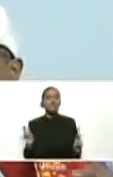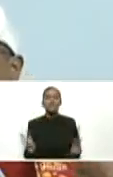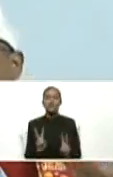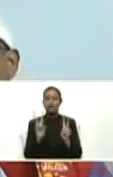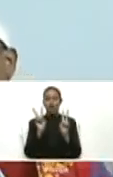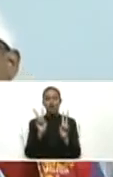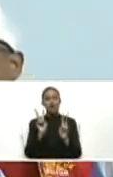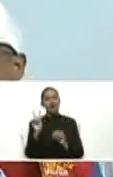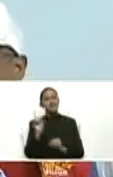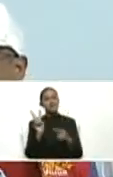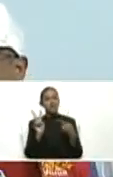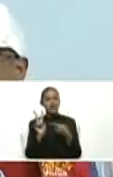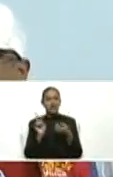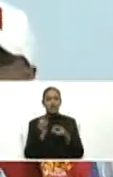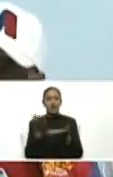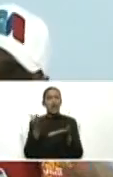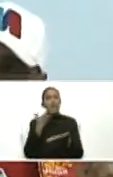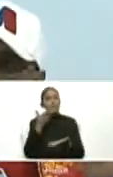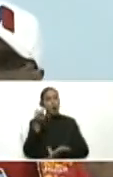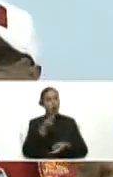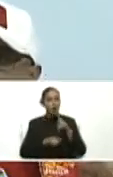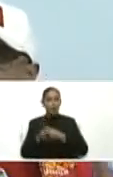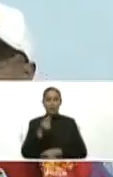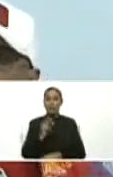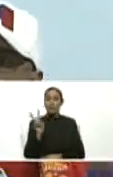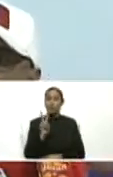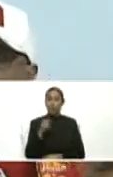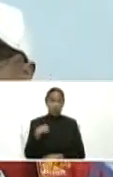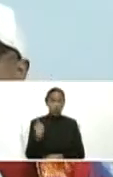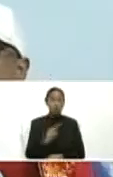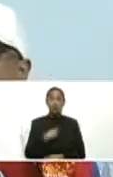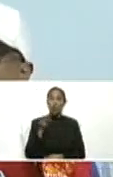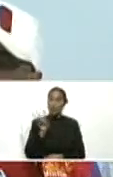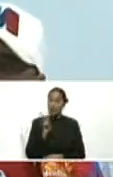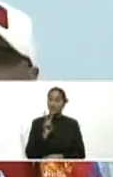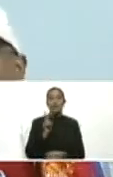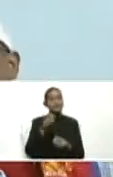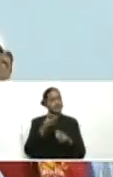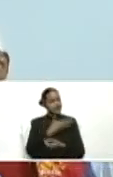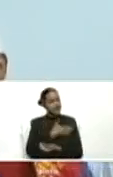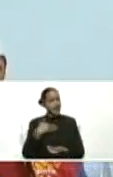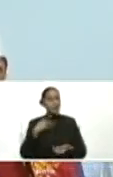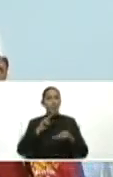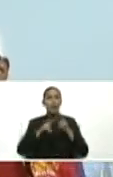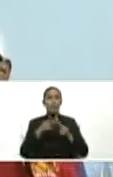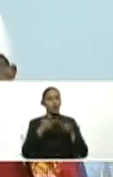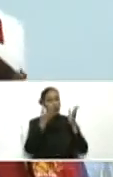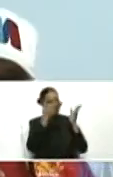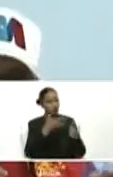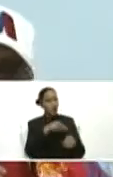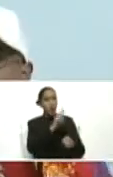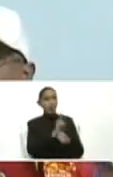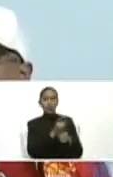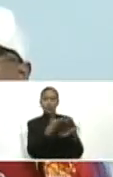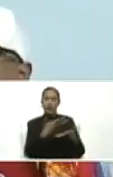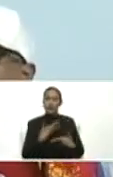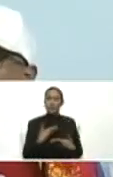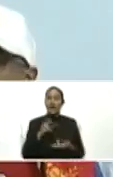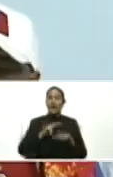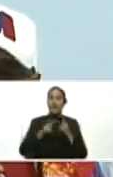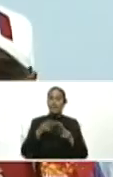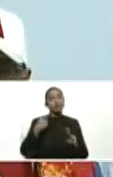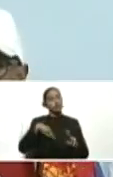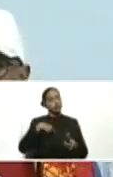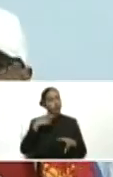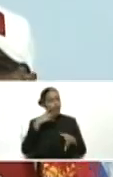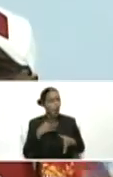y tendremos la mejor economía para Venezuela. Nosotros como venezolanos nos merecemos la paz y usted es el único que nos garantiza la paz. Y por eso estamos convencidos